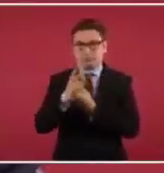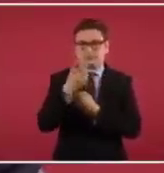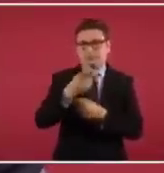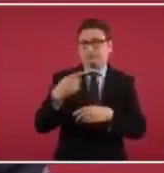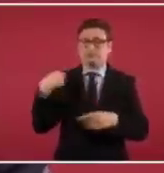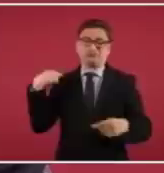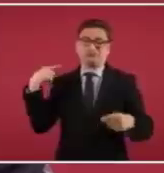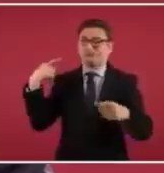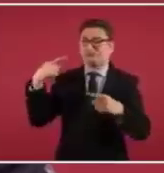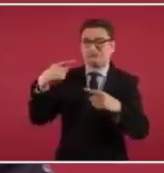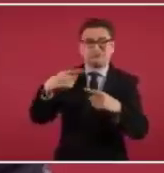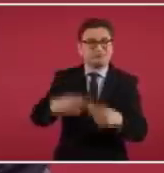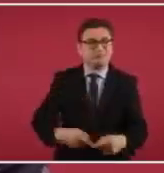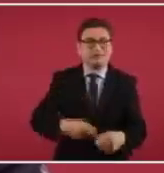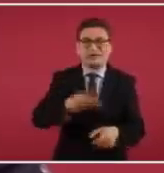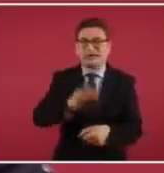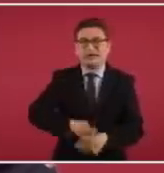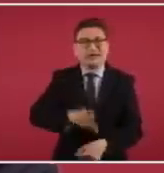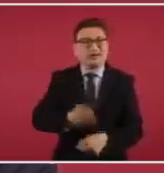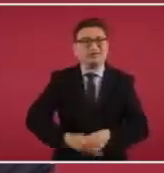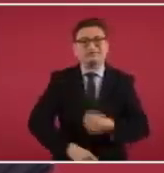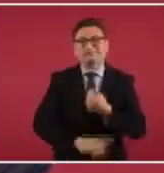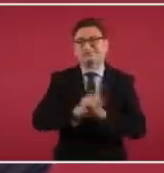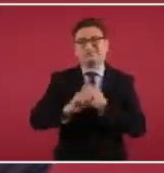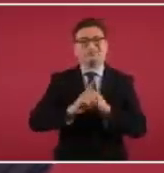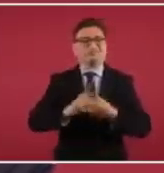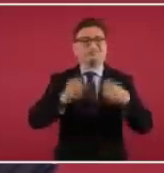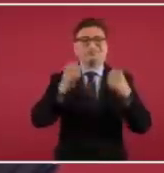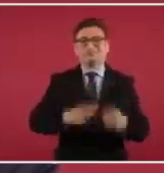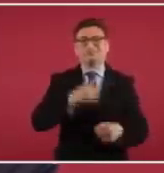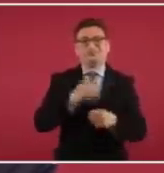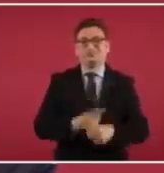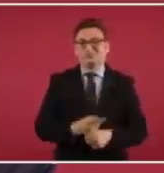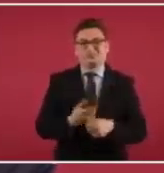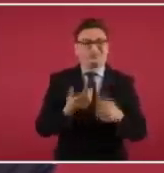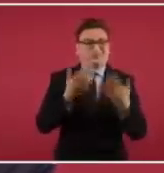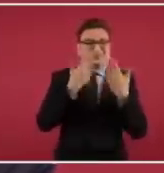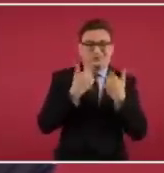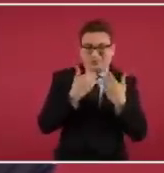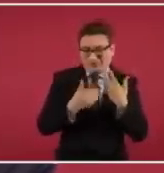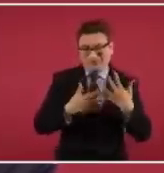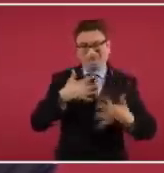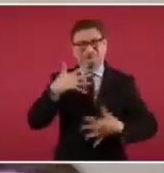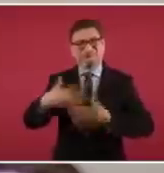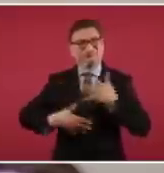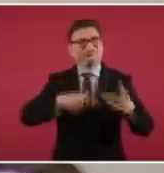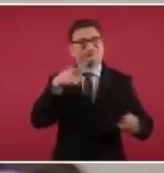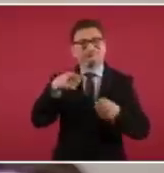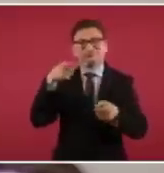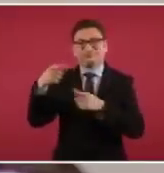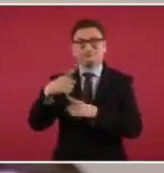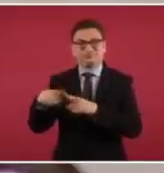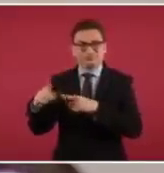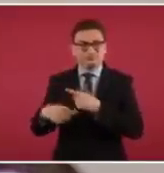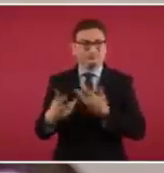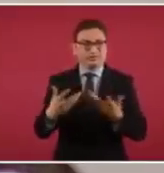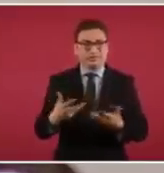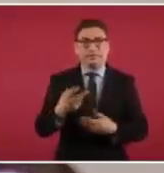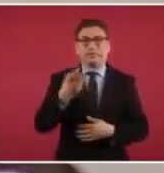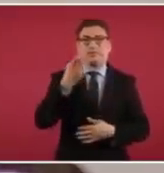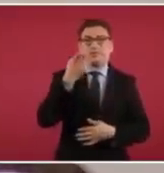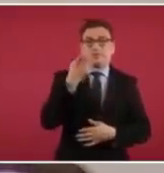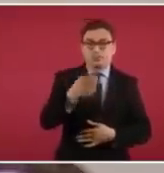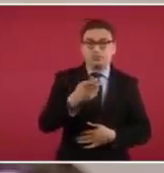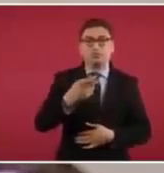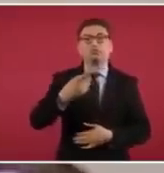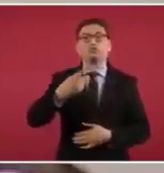tienen en esta situación de inseguridad y de violencia. Entonces, no vamos nosotros